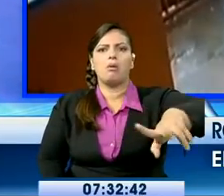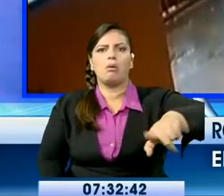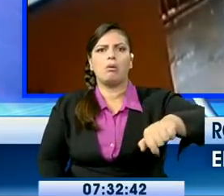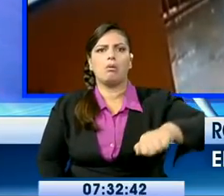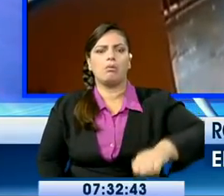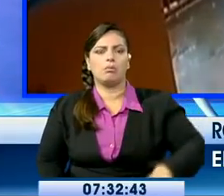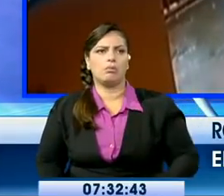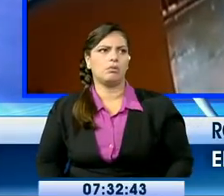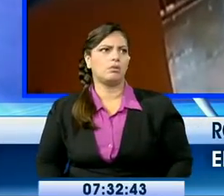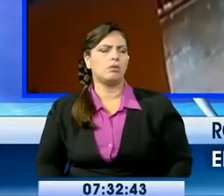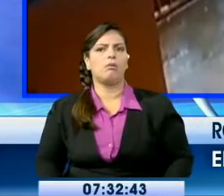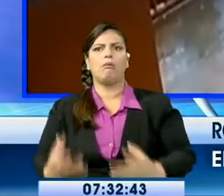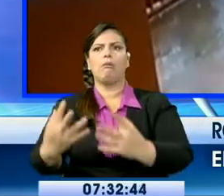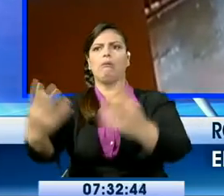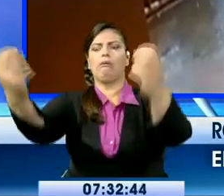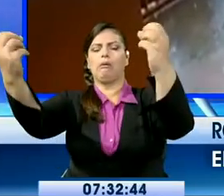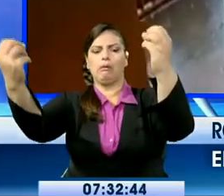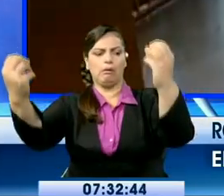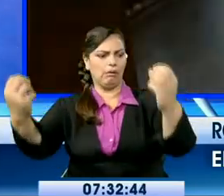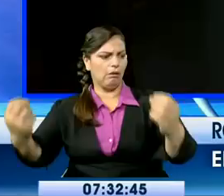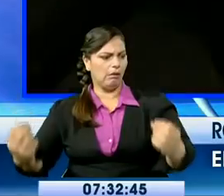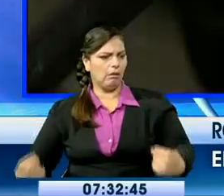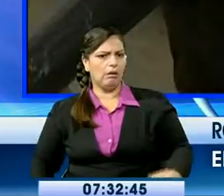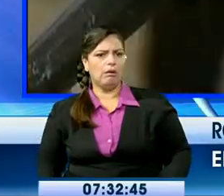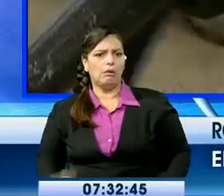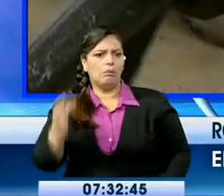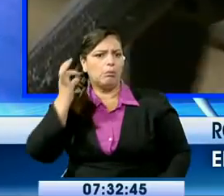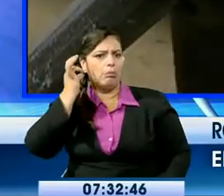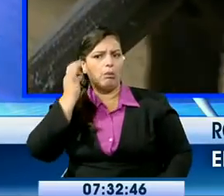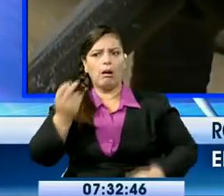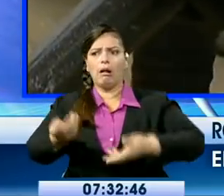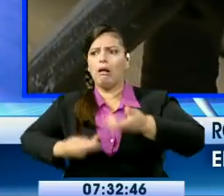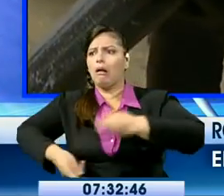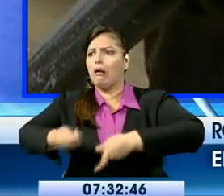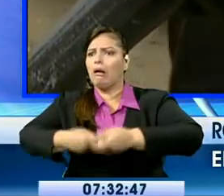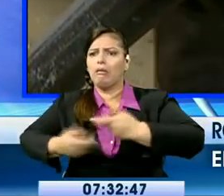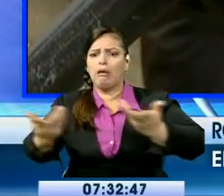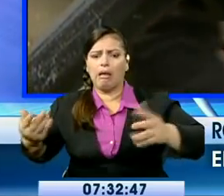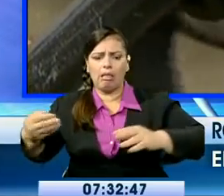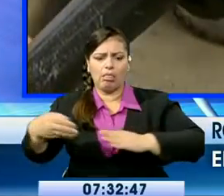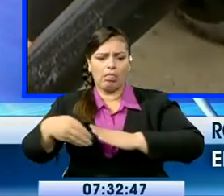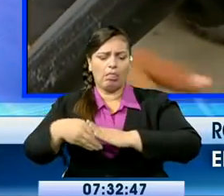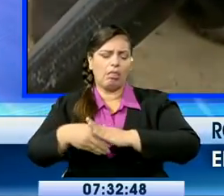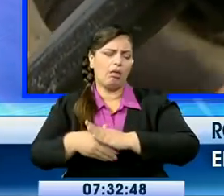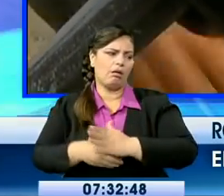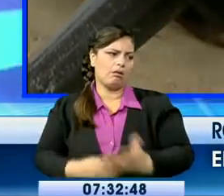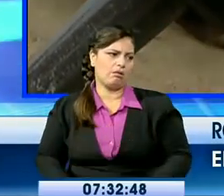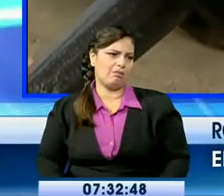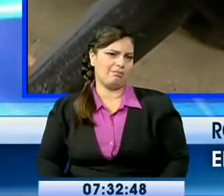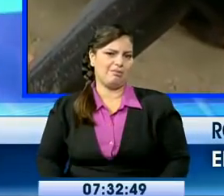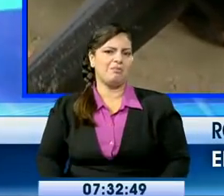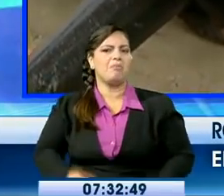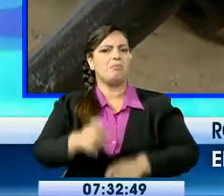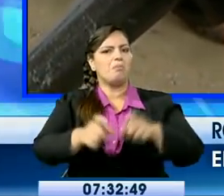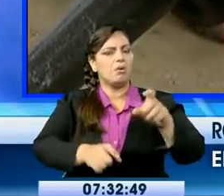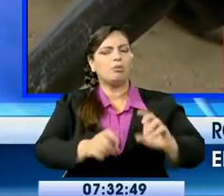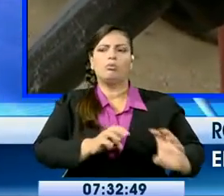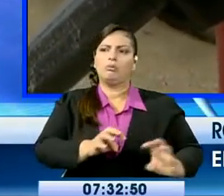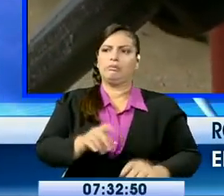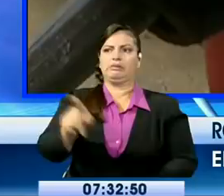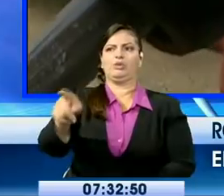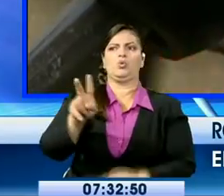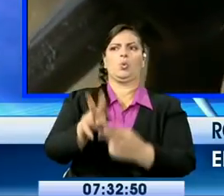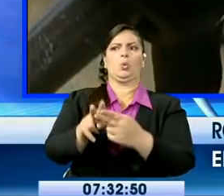eco de este clamor, de este llamado de los habitantes de este sector y de los propietarios de los negocios por allí apostados. Y